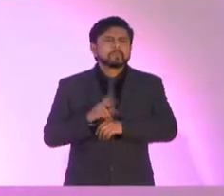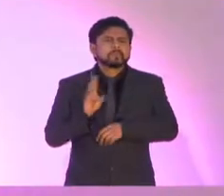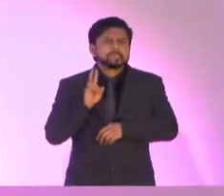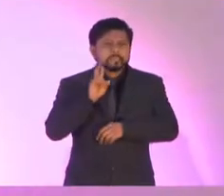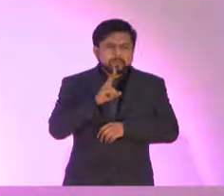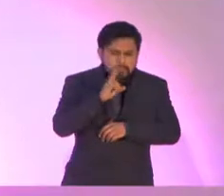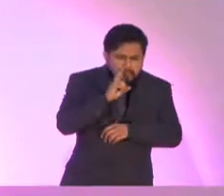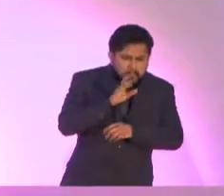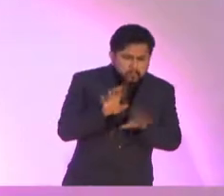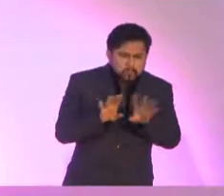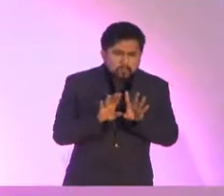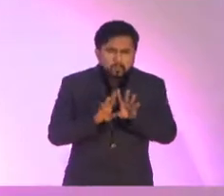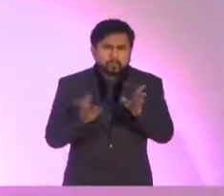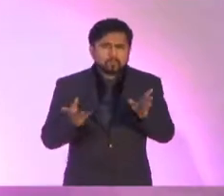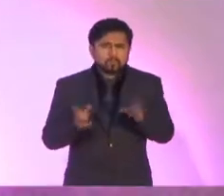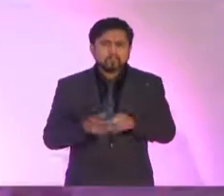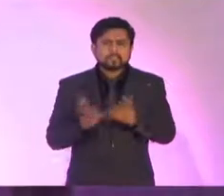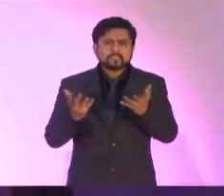ser un